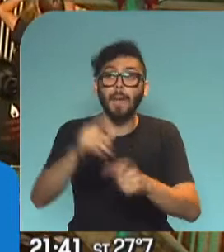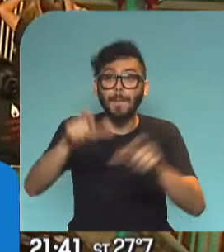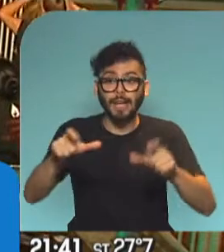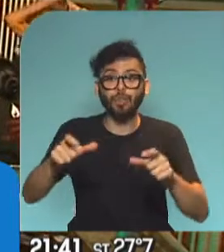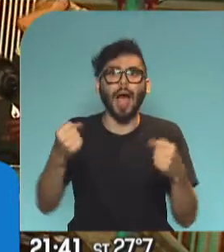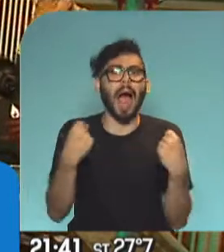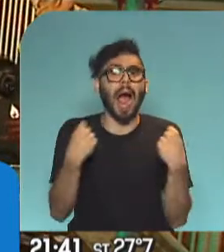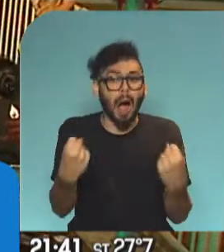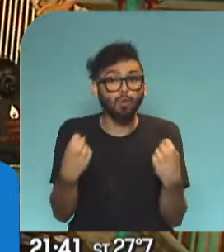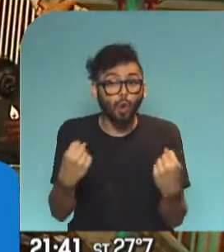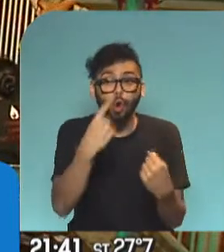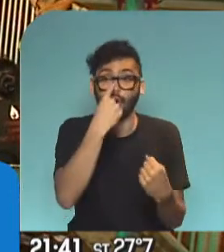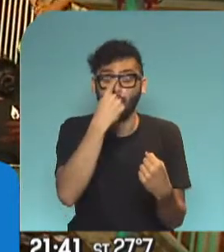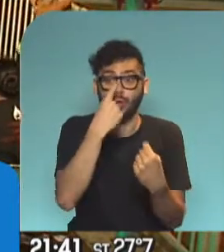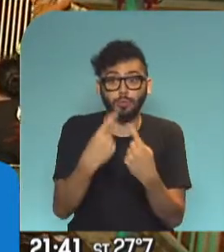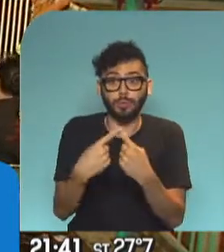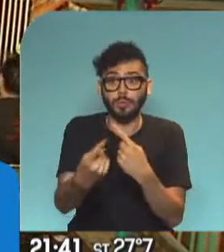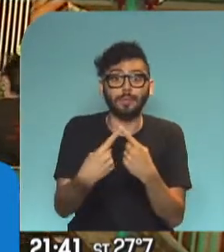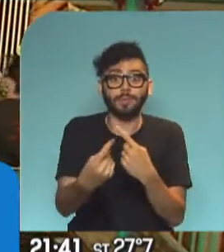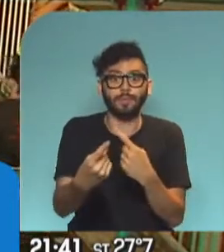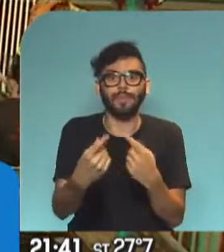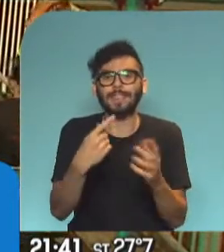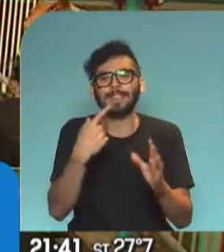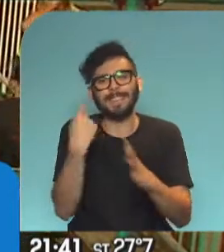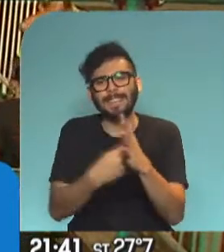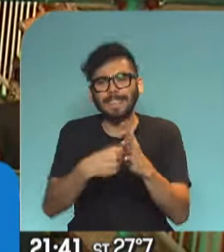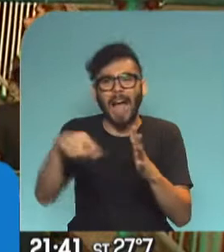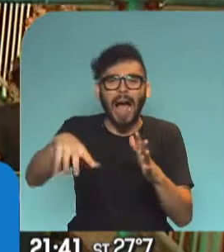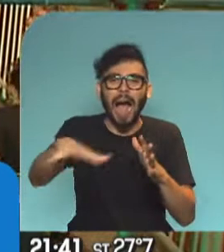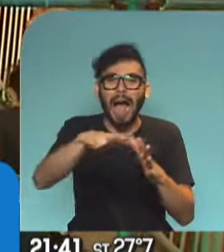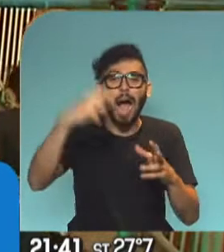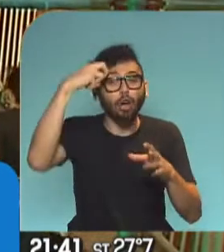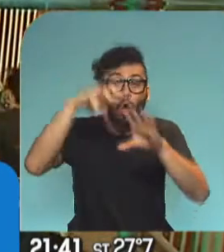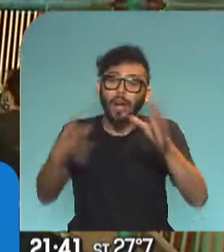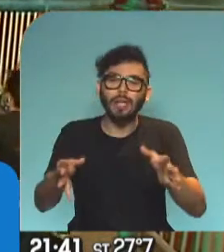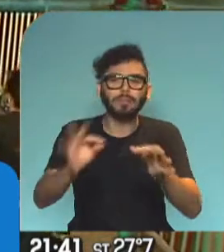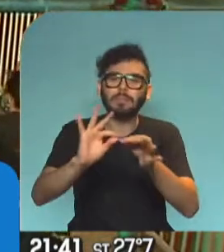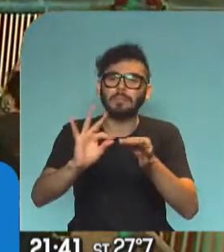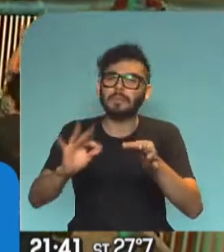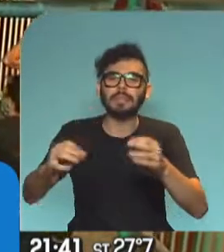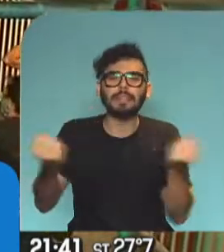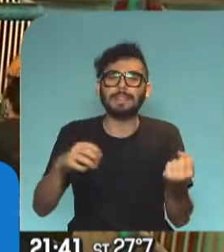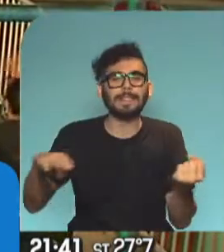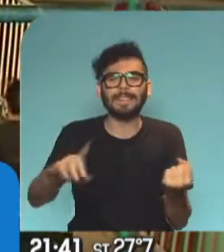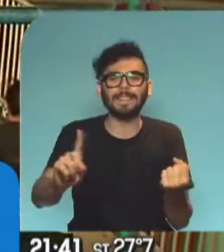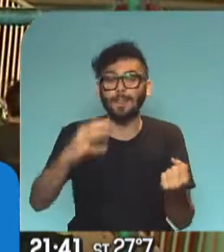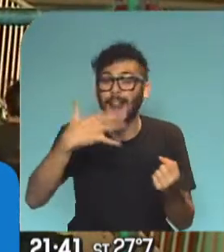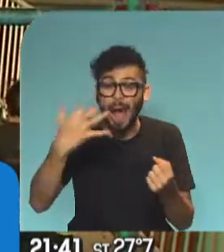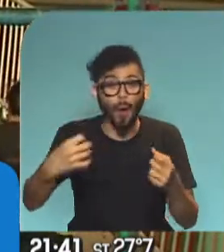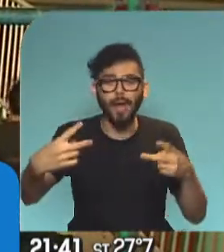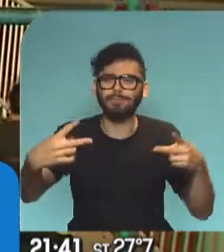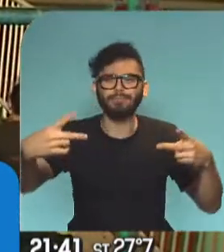con sus vehículos y que en lo posible no pasen por aquí cerca de la Plaza del Congreso, que traten de evitarlo porque está todo